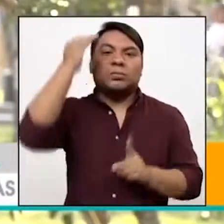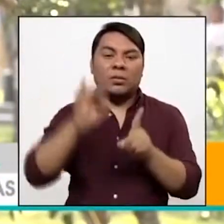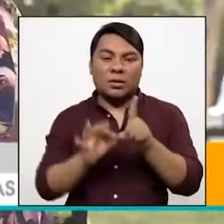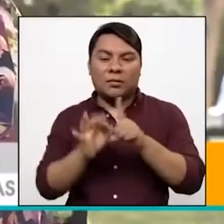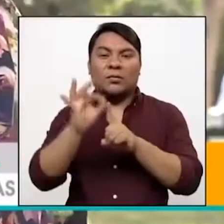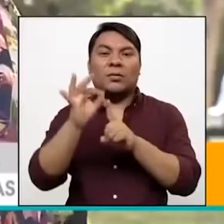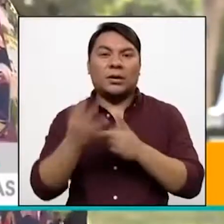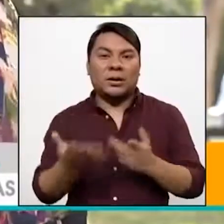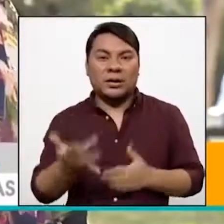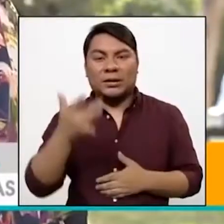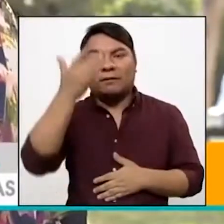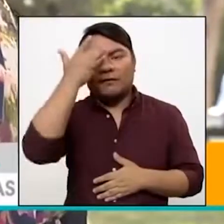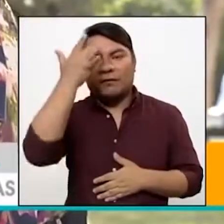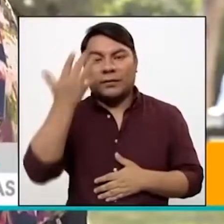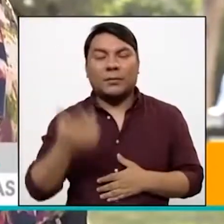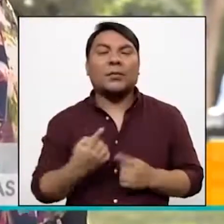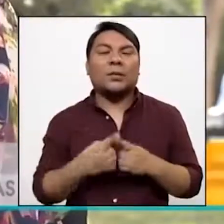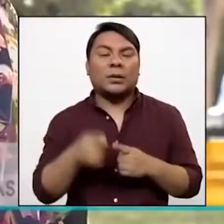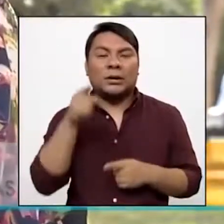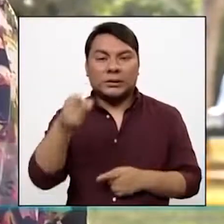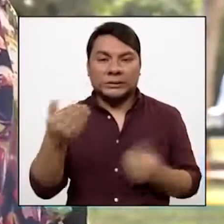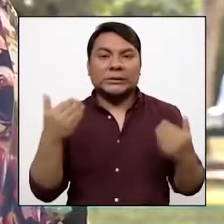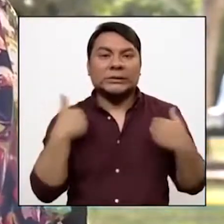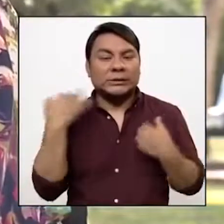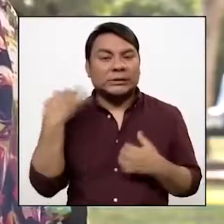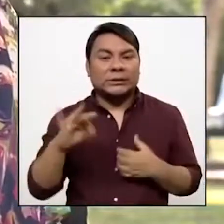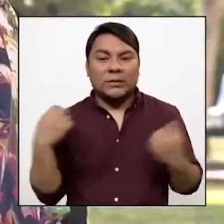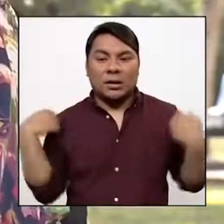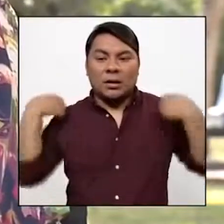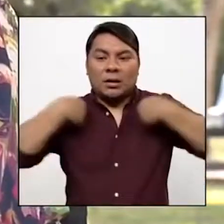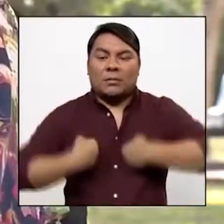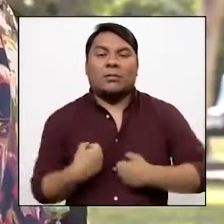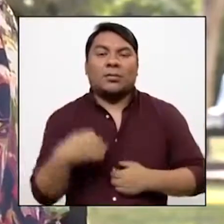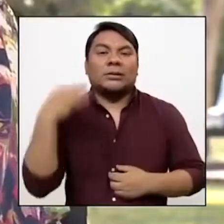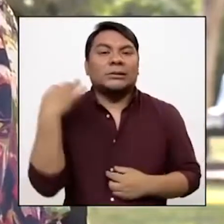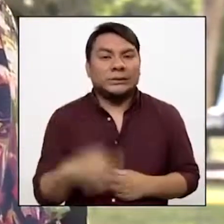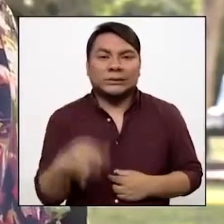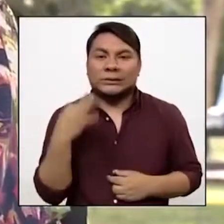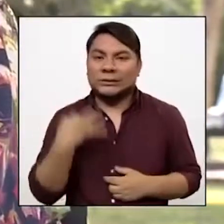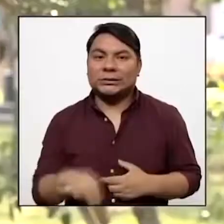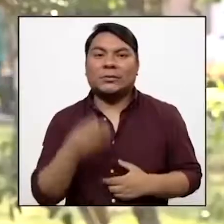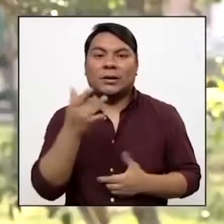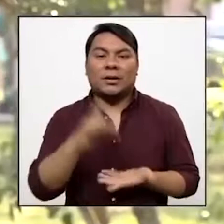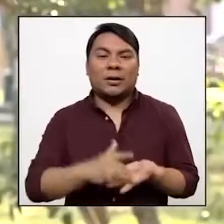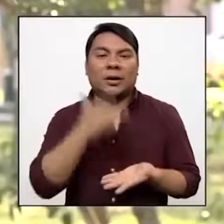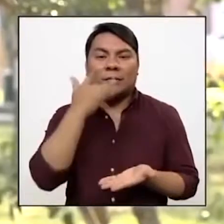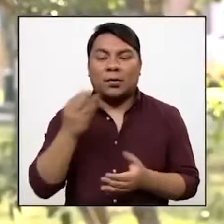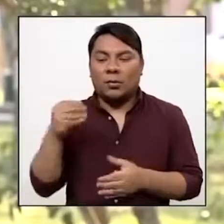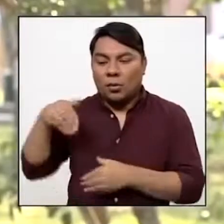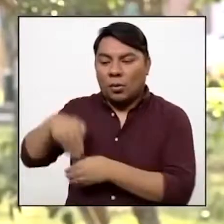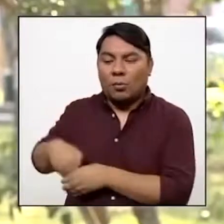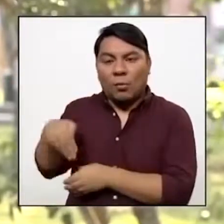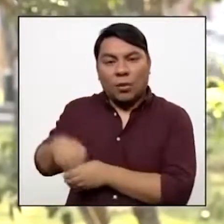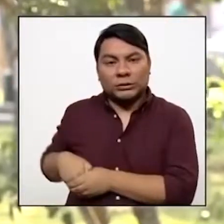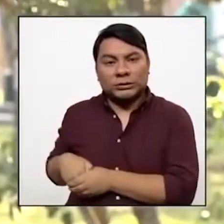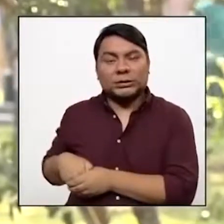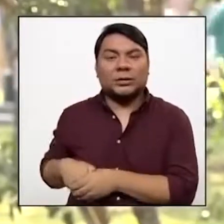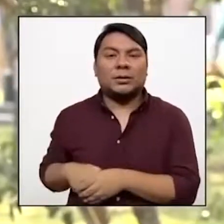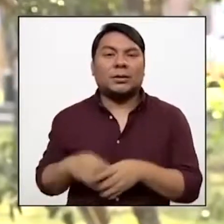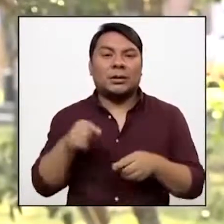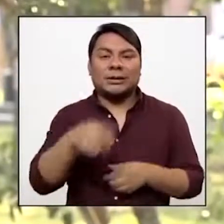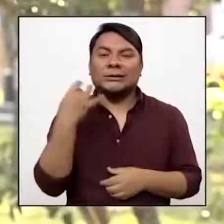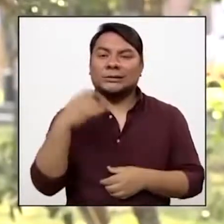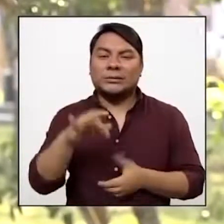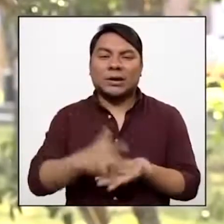nuestro kit personal. Personal, sí, pero además de eso, en la cartera o en el bolsillo, los hombres,